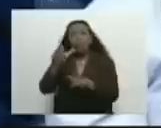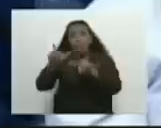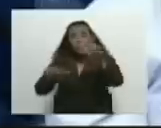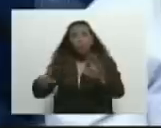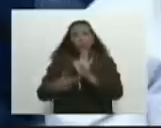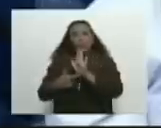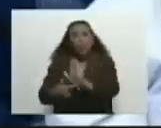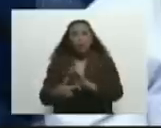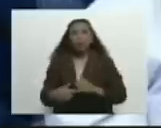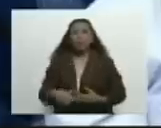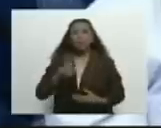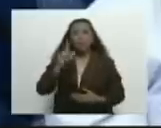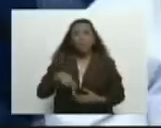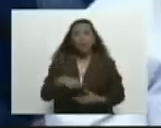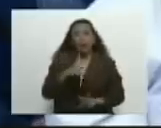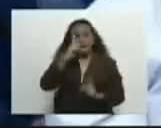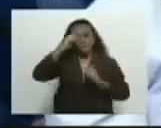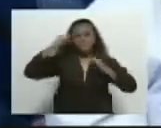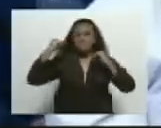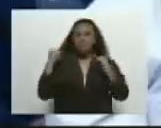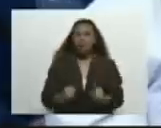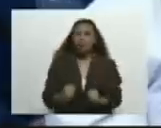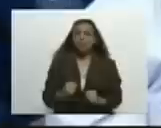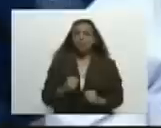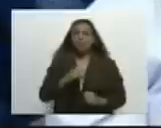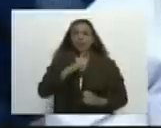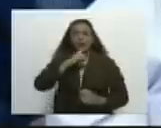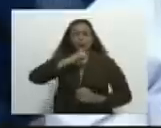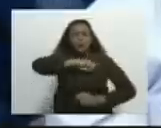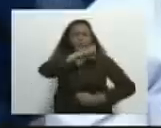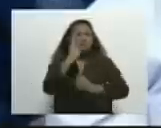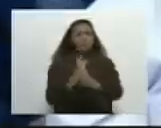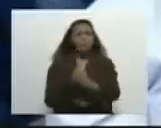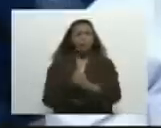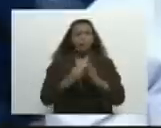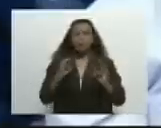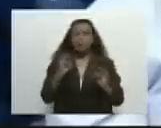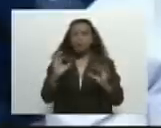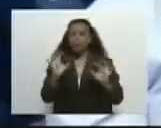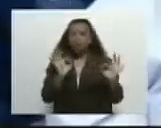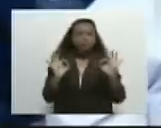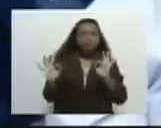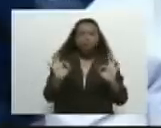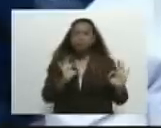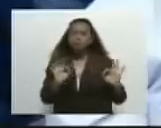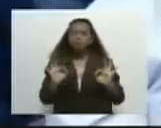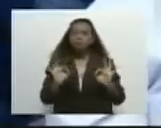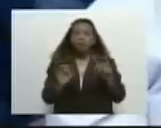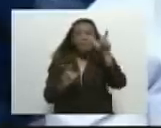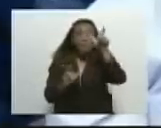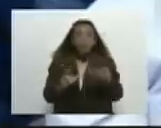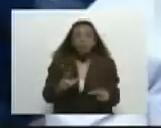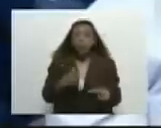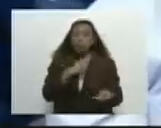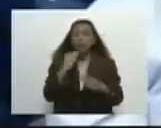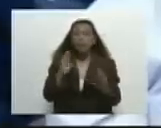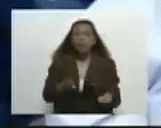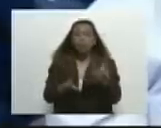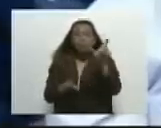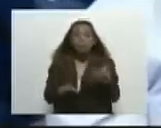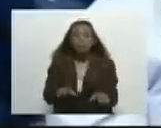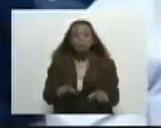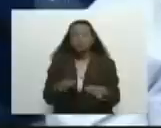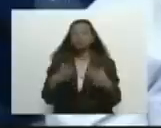La valentía, el temple, la audacia de nuestro hermano general de